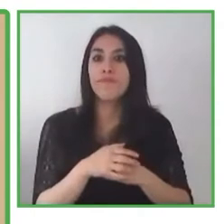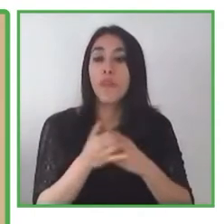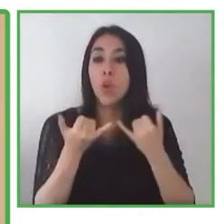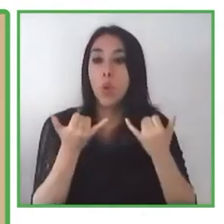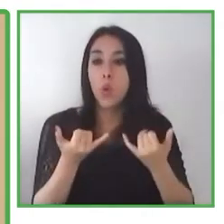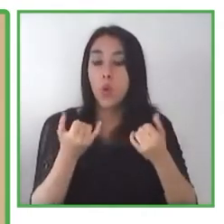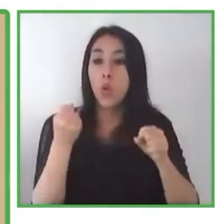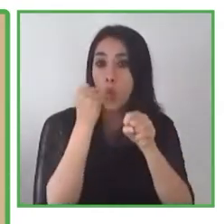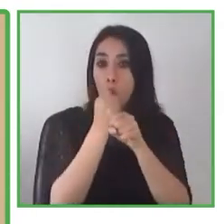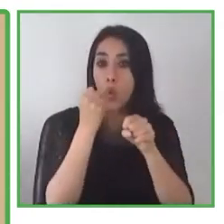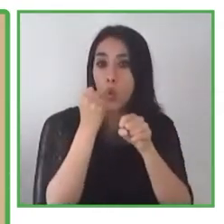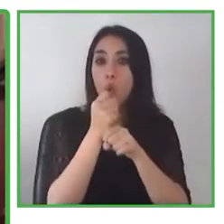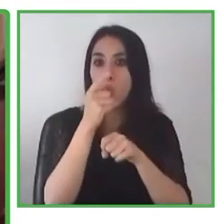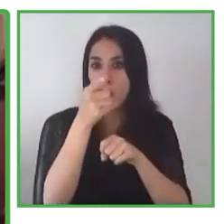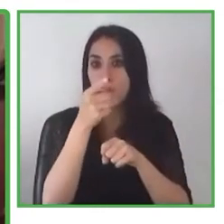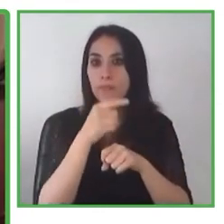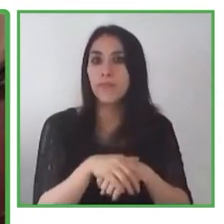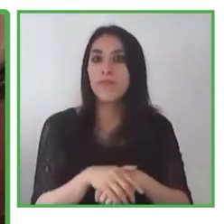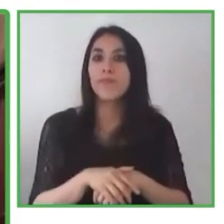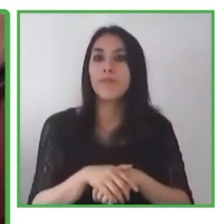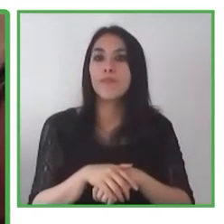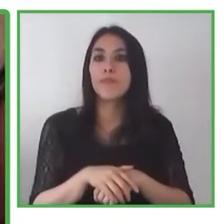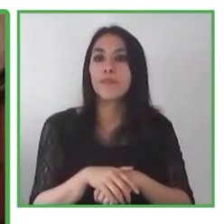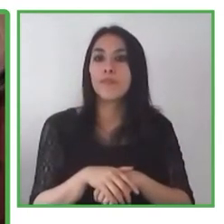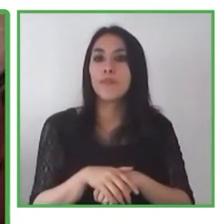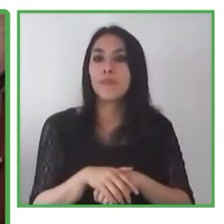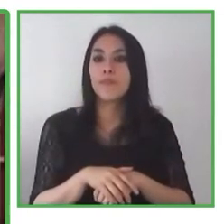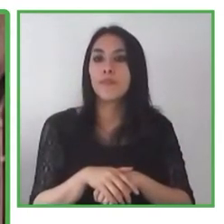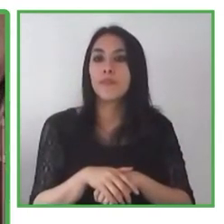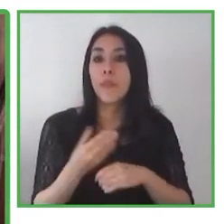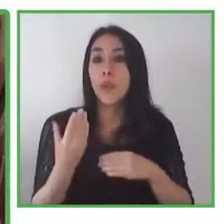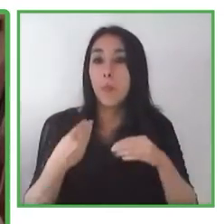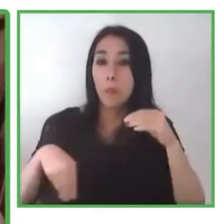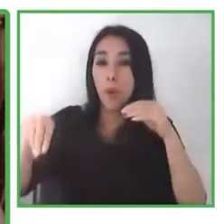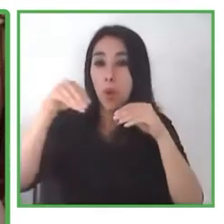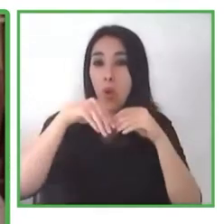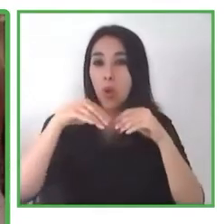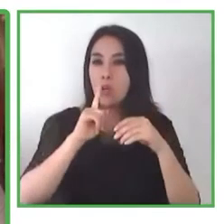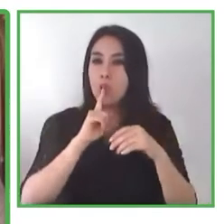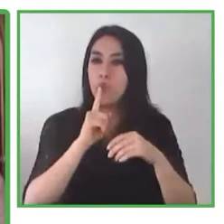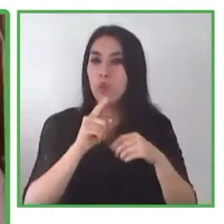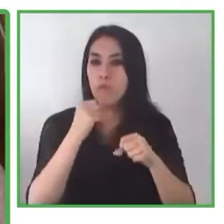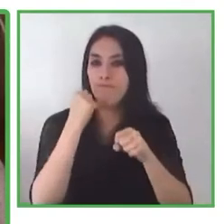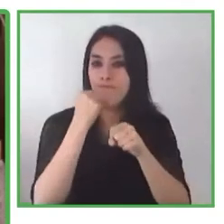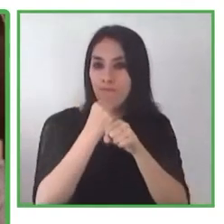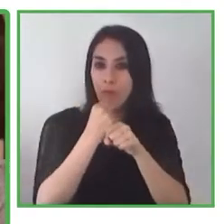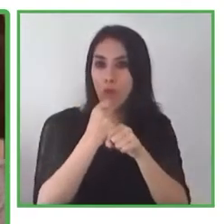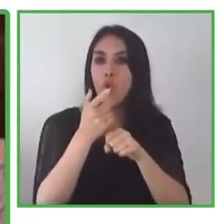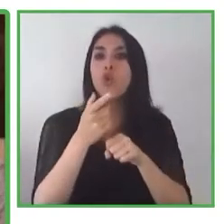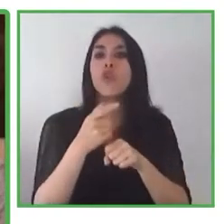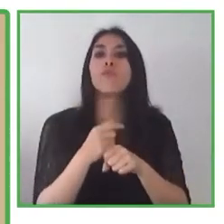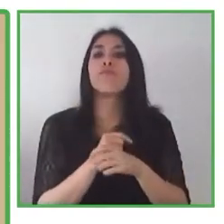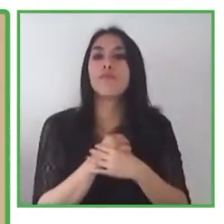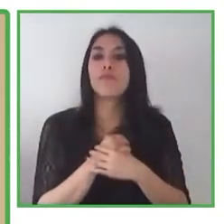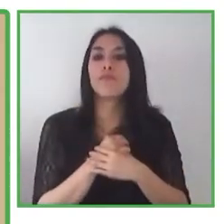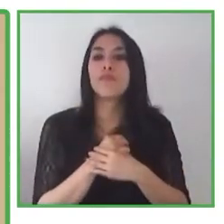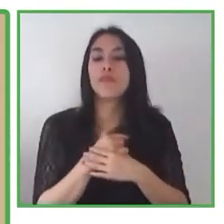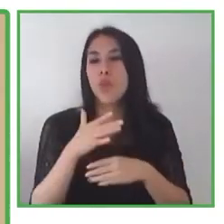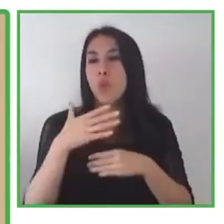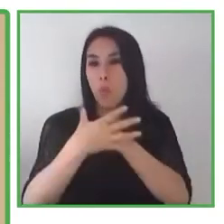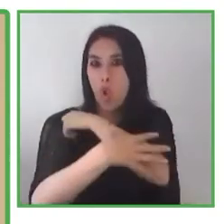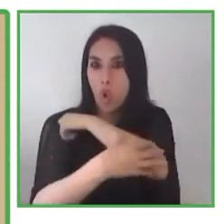con discapacidad. Ahora, el empleo y el trabajo digno, como lo dije, son los medios más efectivos de romper